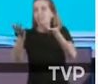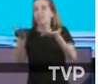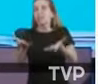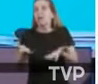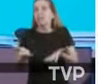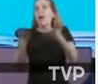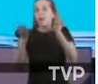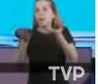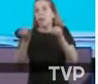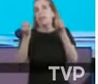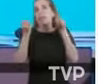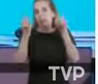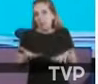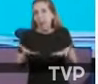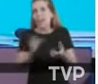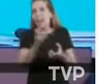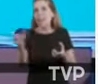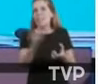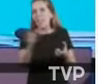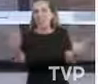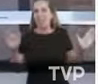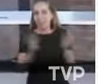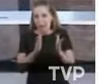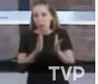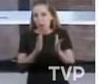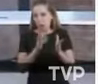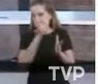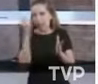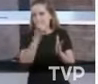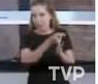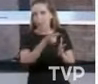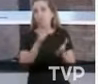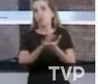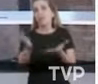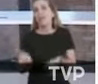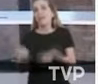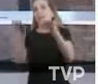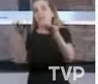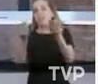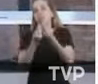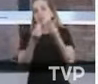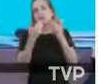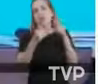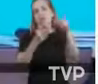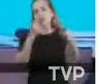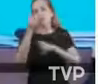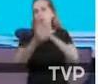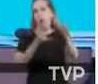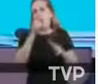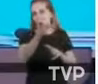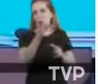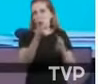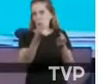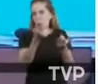prudente, bienvenido que el déficit fiscal se reduzca más rápidamente sobre la base del crecimiento. Muchas gracias por los comentarios y por la